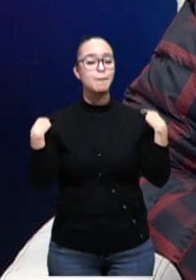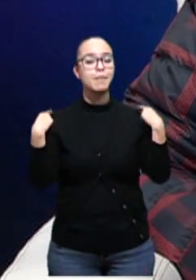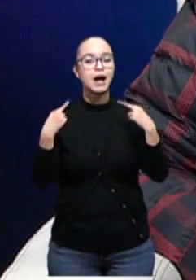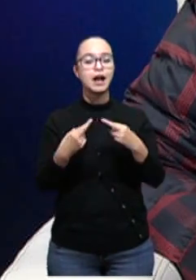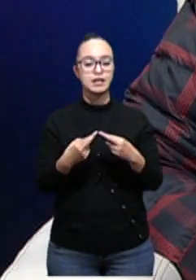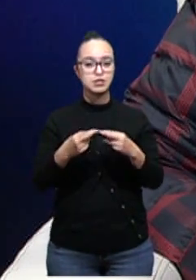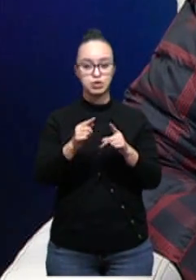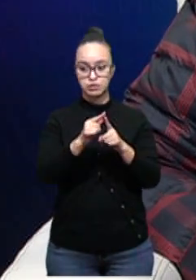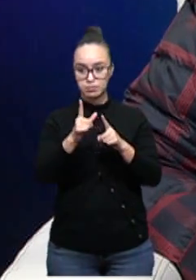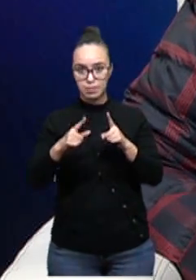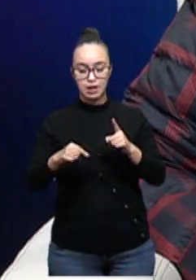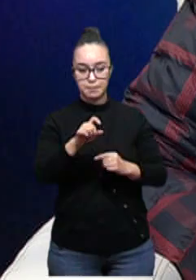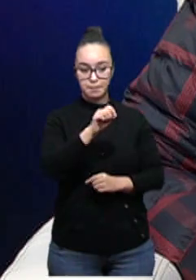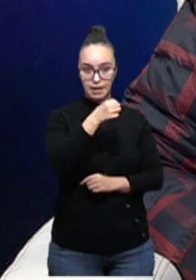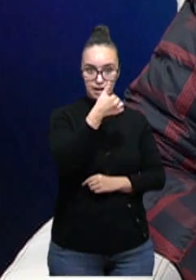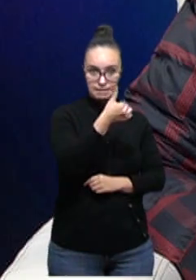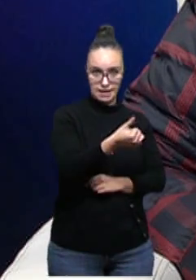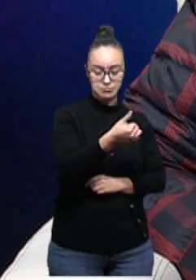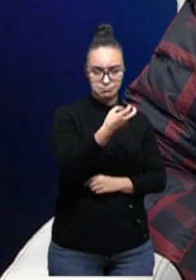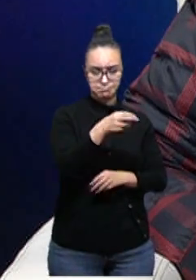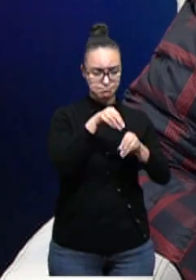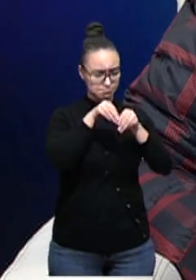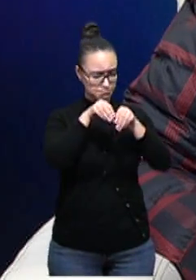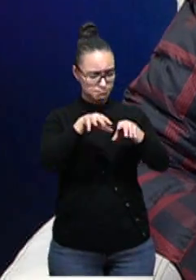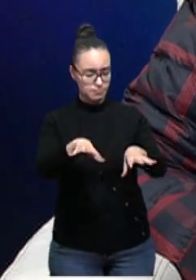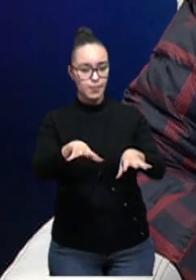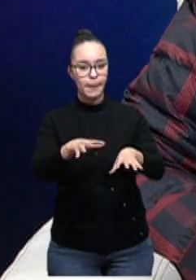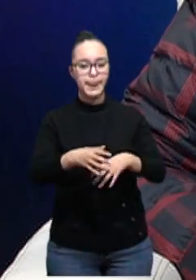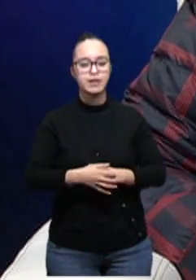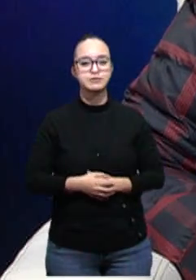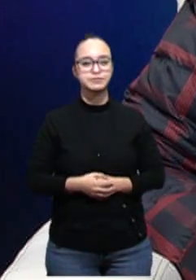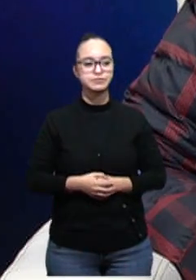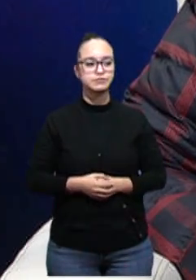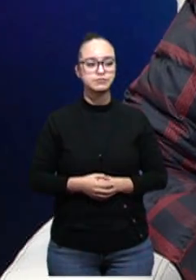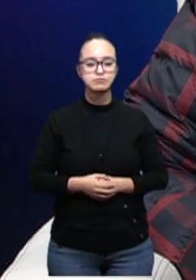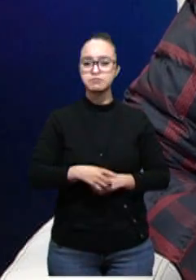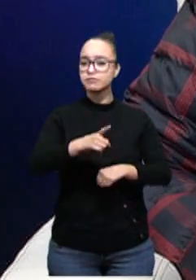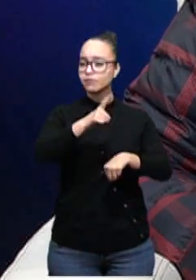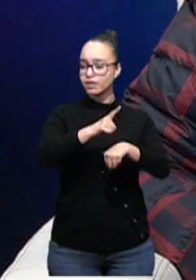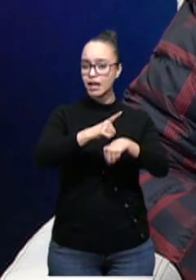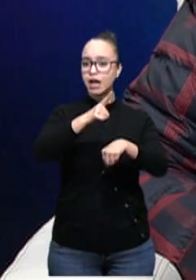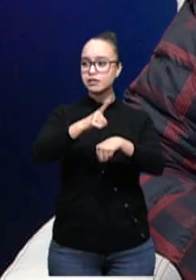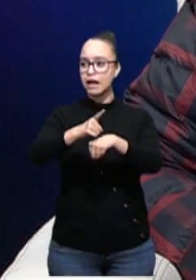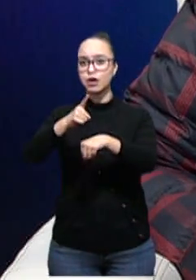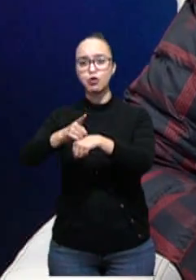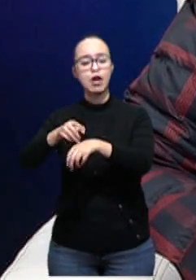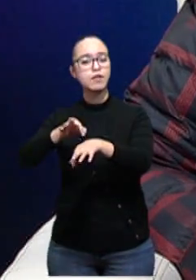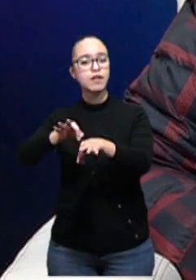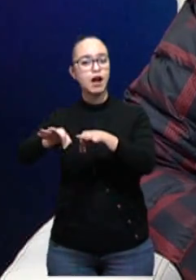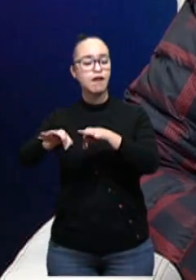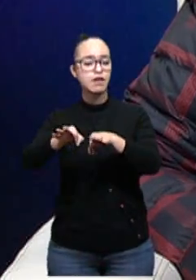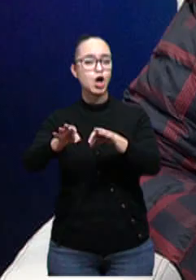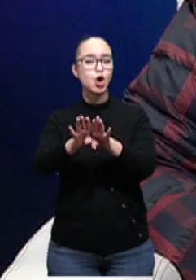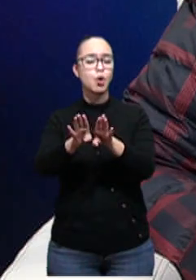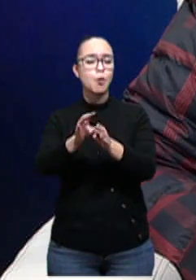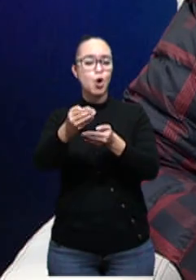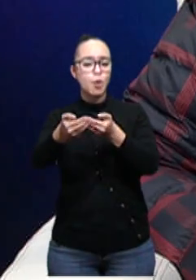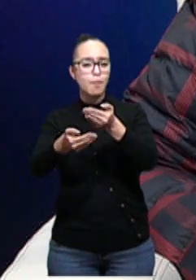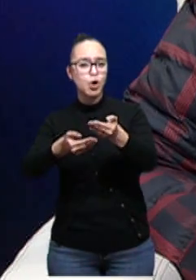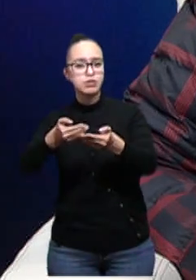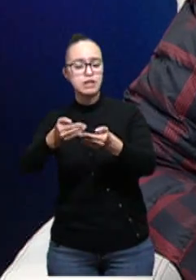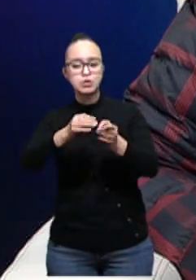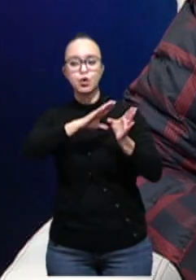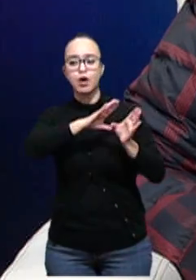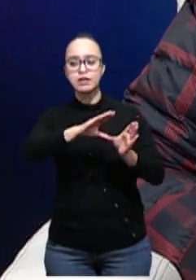la sección 26, como una dinámica casi diaria de una alternativa, de un procedimiento